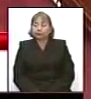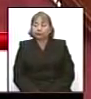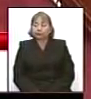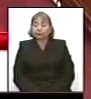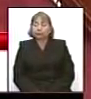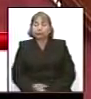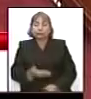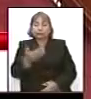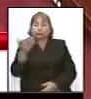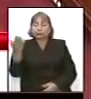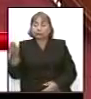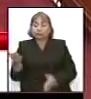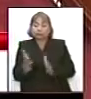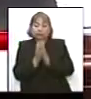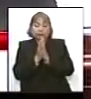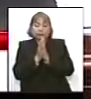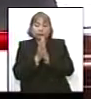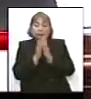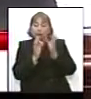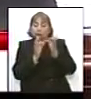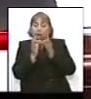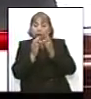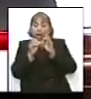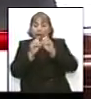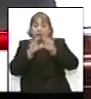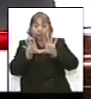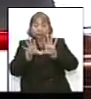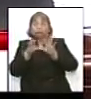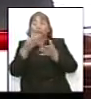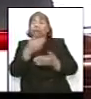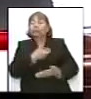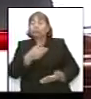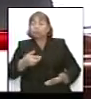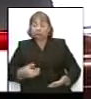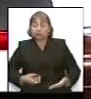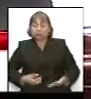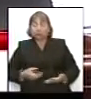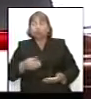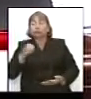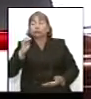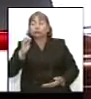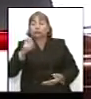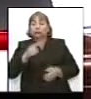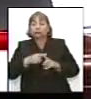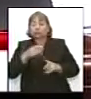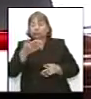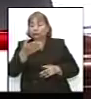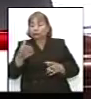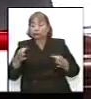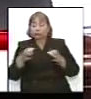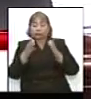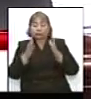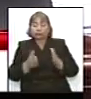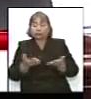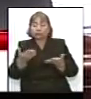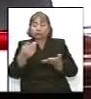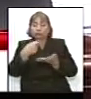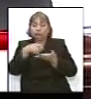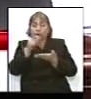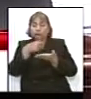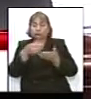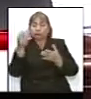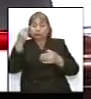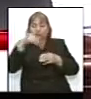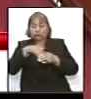Se va a votar el pedido de aclaración planteado por el presidente de la Comisión de Comercio Exterior. Los señores congresistas se servirán a marcar su asistencia